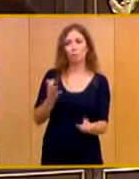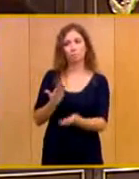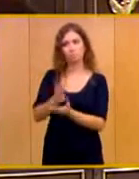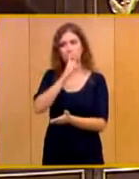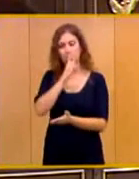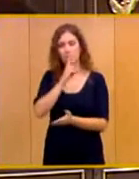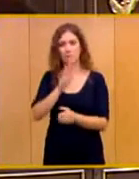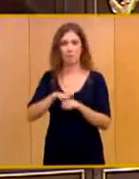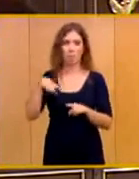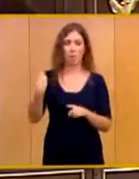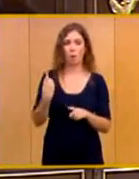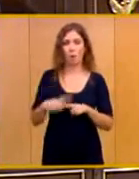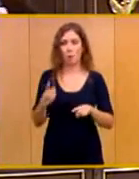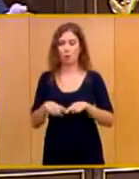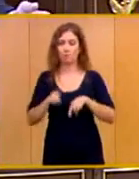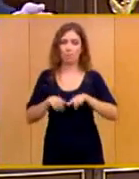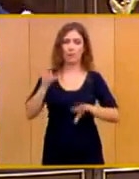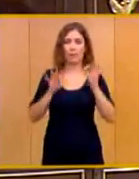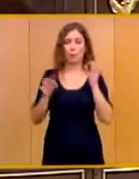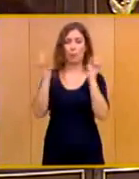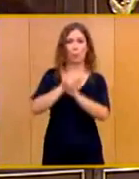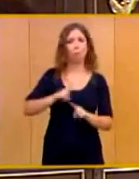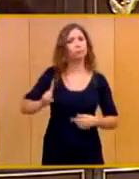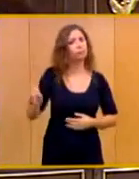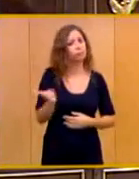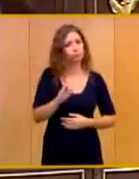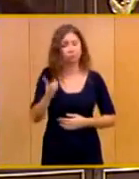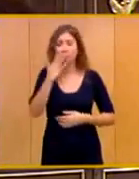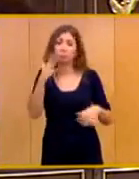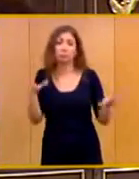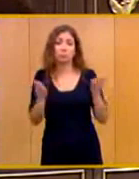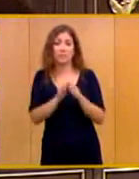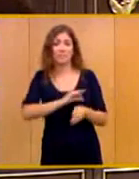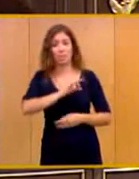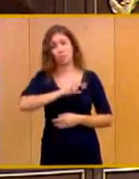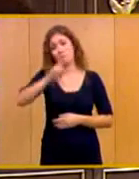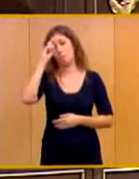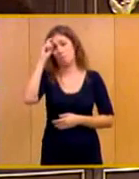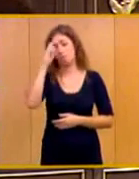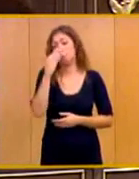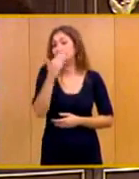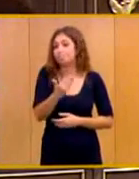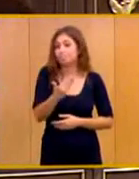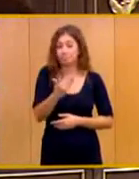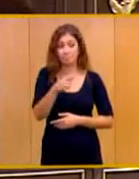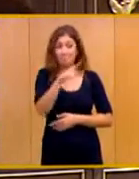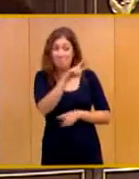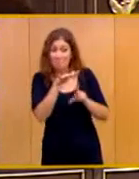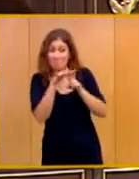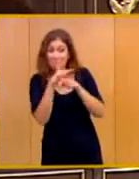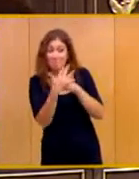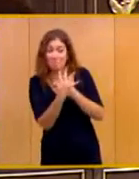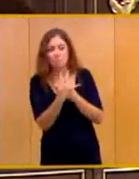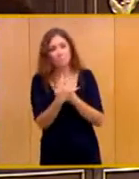matute sus arbitrariedades. En fin, señor Rodríguez Zapatero, así las cosas, no puede ni